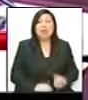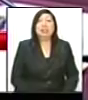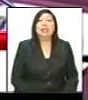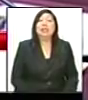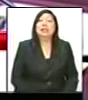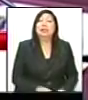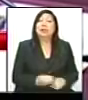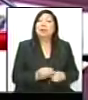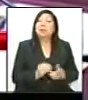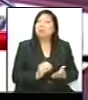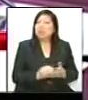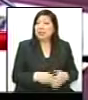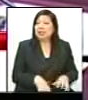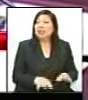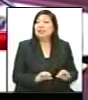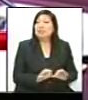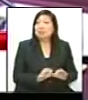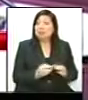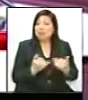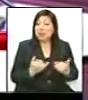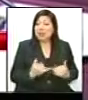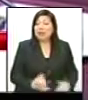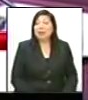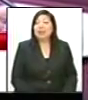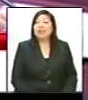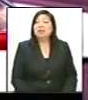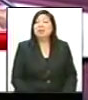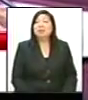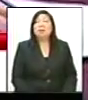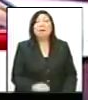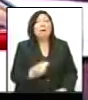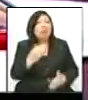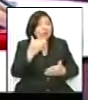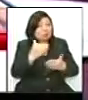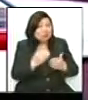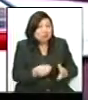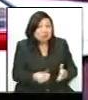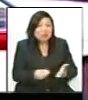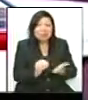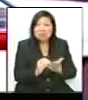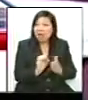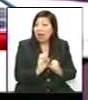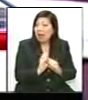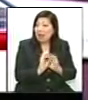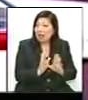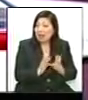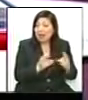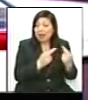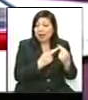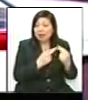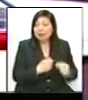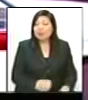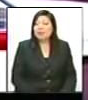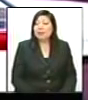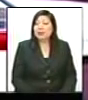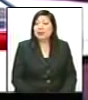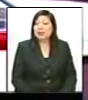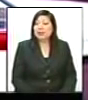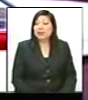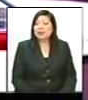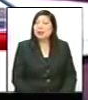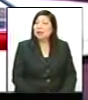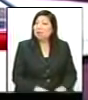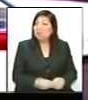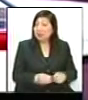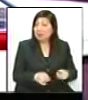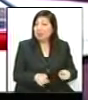los principios fundamentales de meritocracia, principio de transparencia, principio de responsabilidad, el